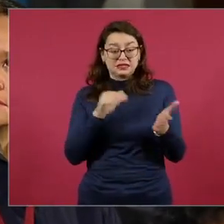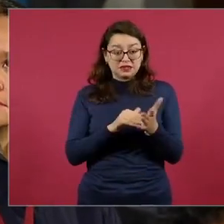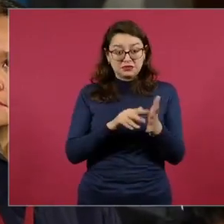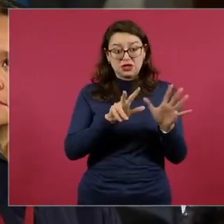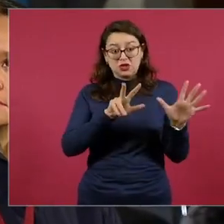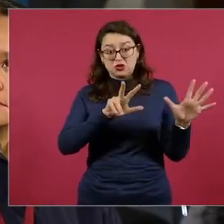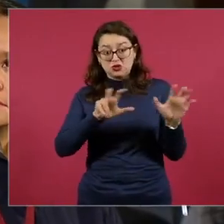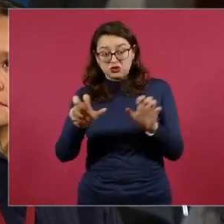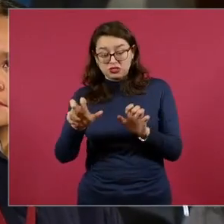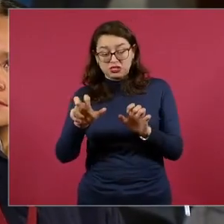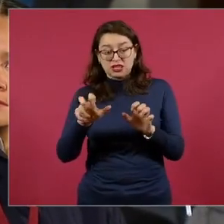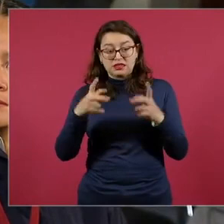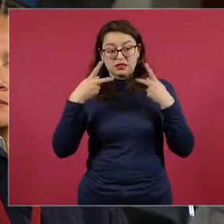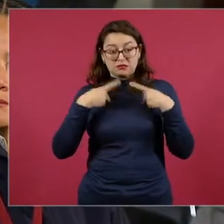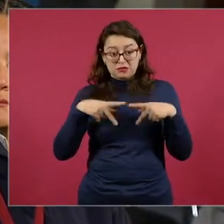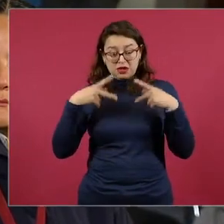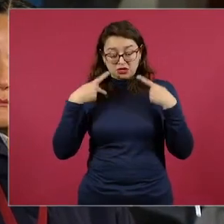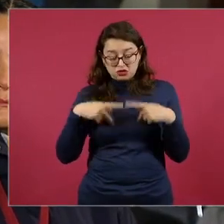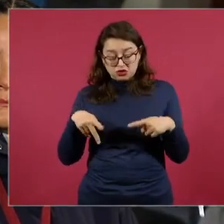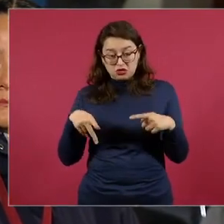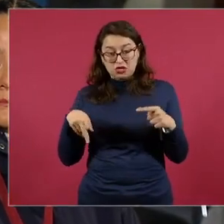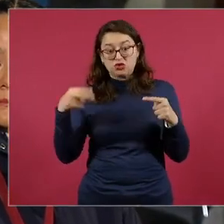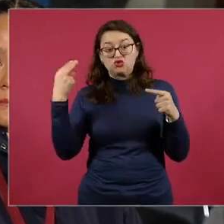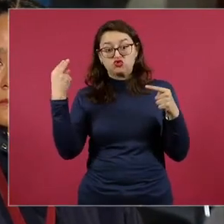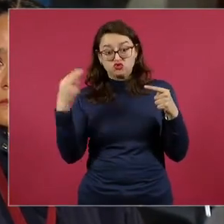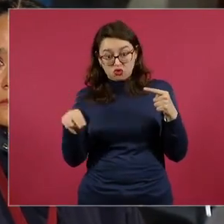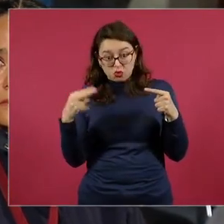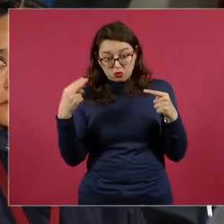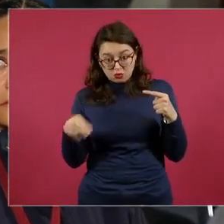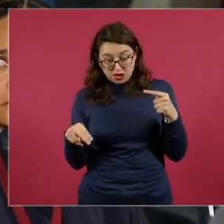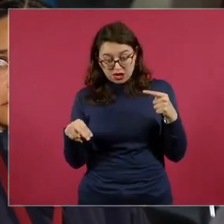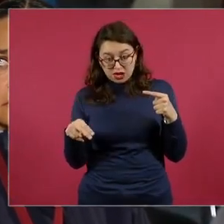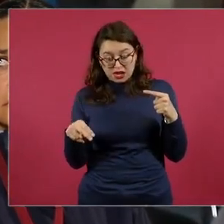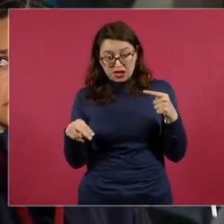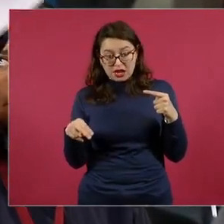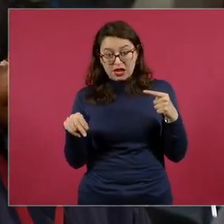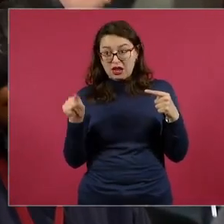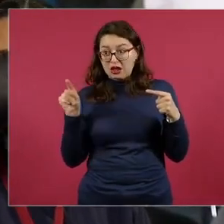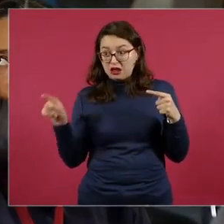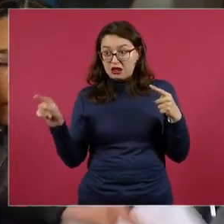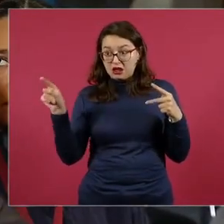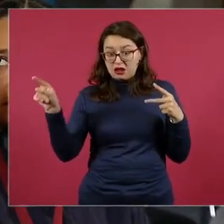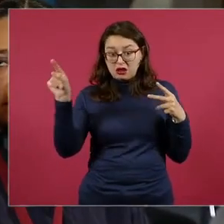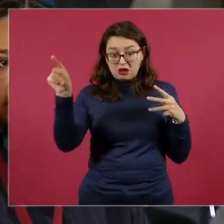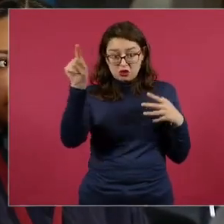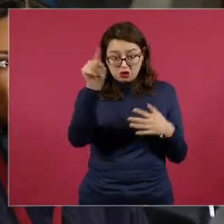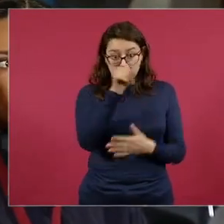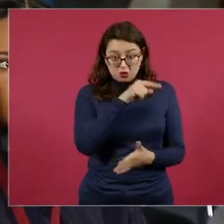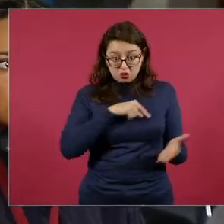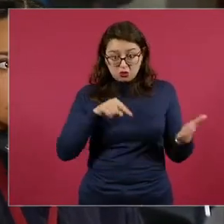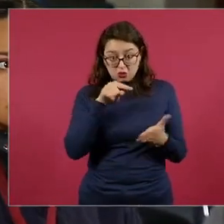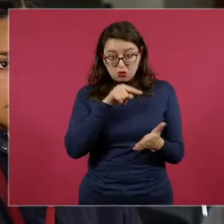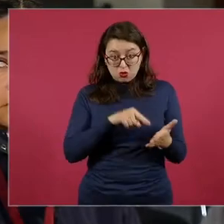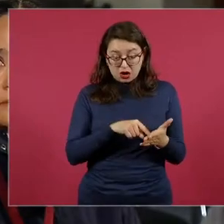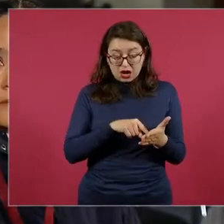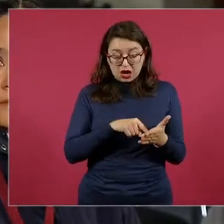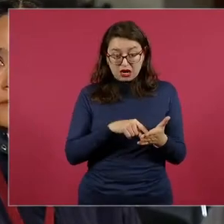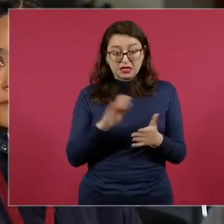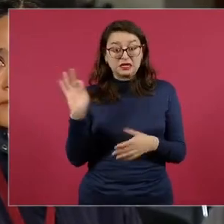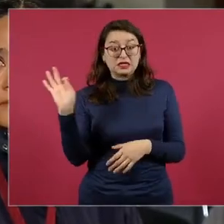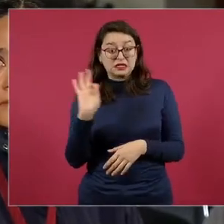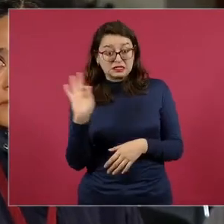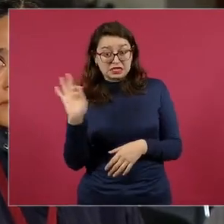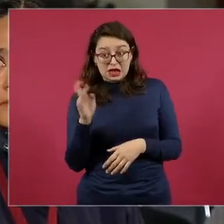17.843 personas con nombre que están ubicadas en qué lugar están, pero tenemos no indicios.